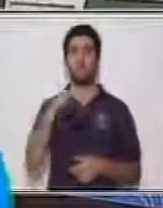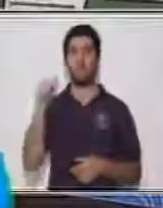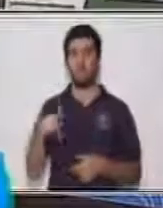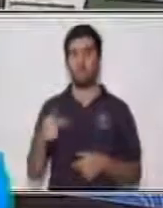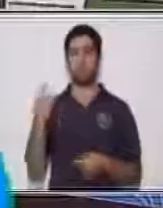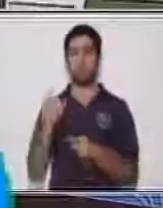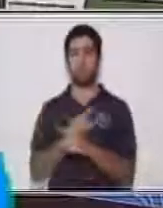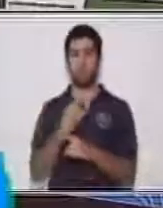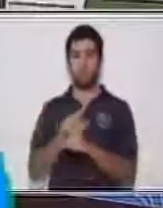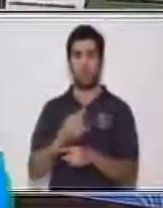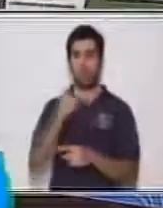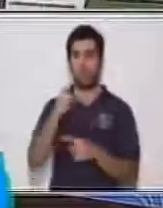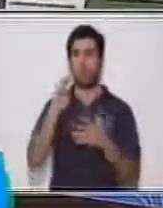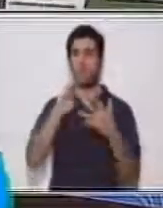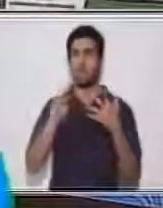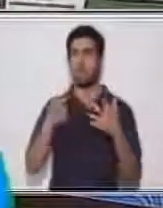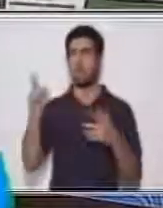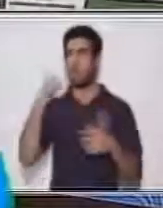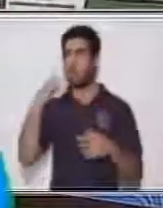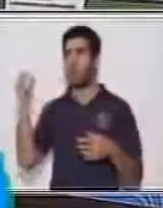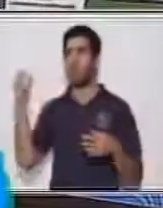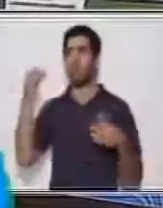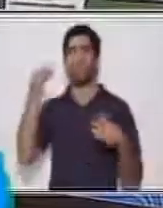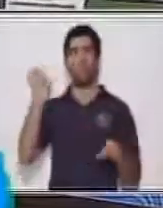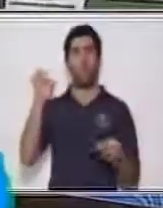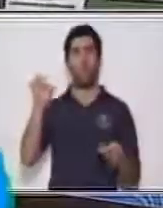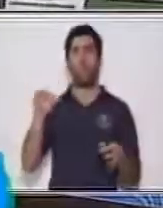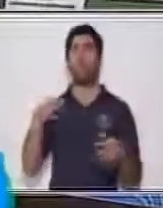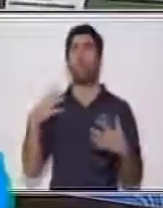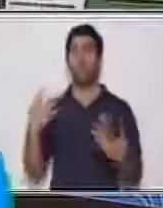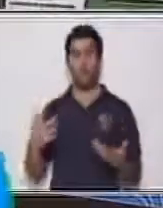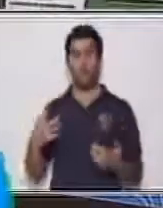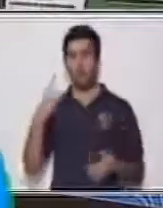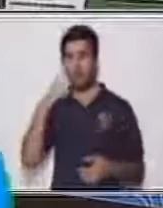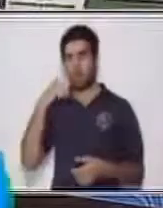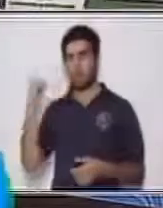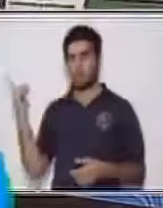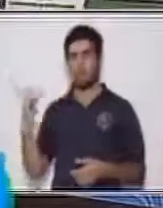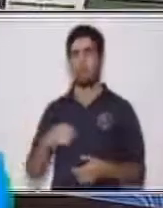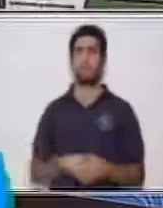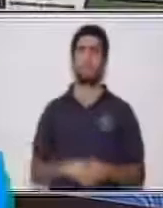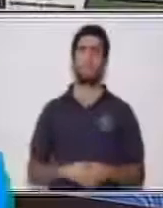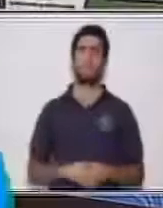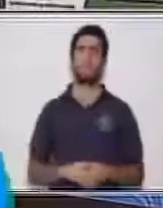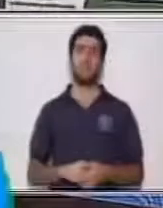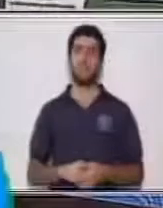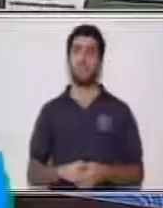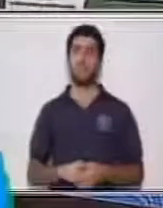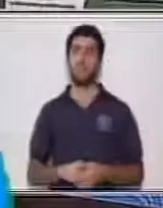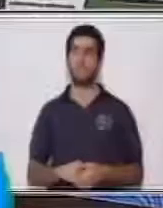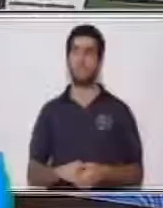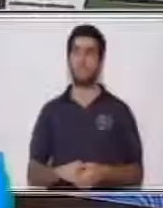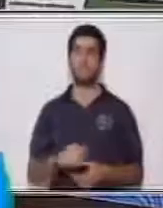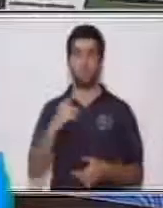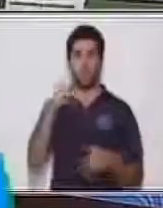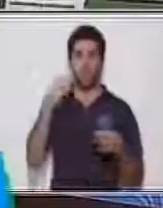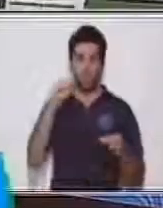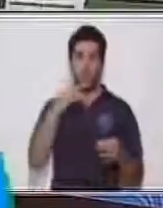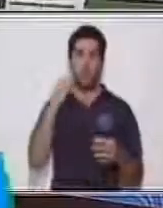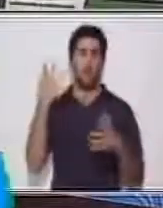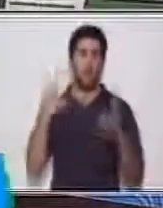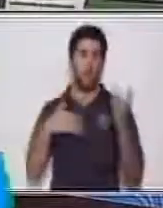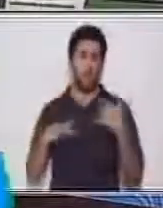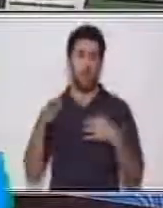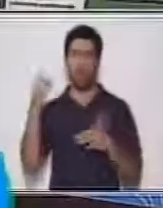utilizar. Vas a tomar una hoja. Si tienes hojas tamaño oficio, las puedes utilizar. Si tienes hojas de color, también las puedes